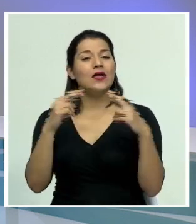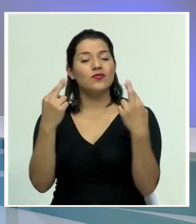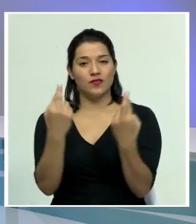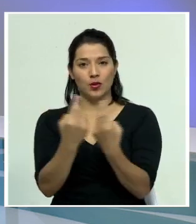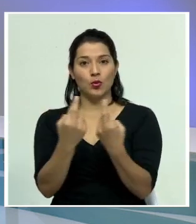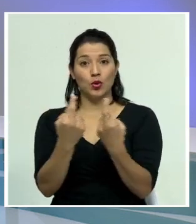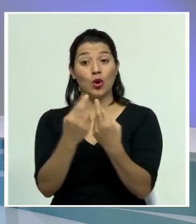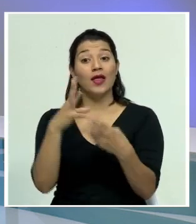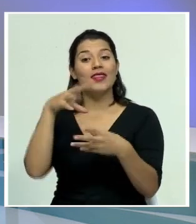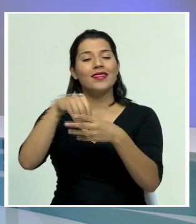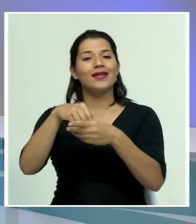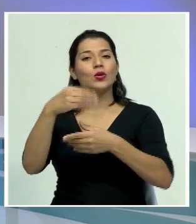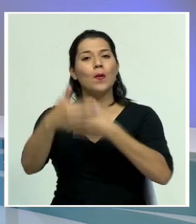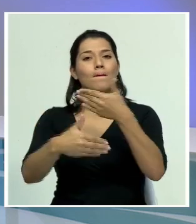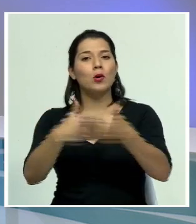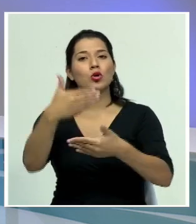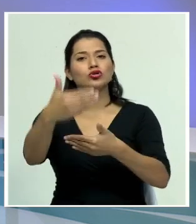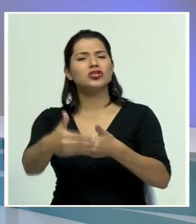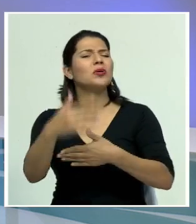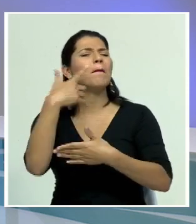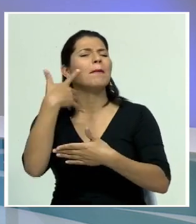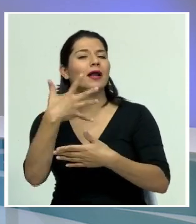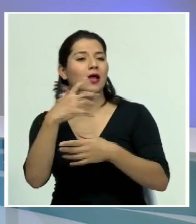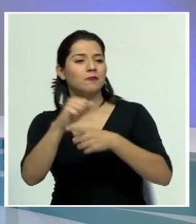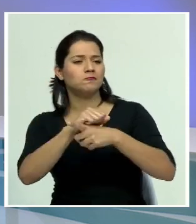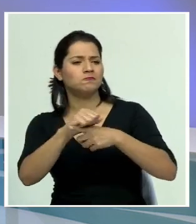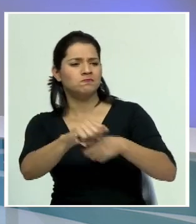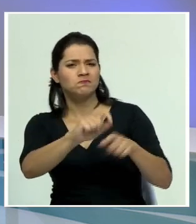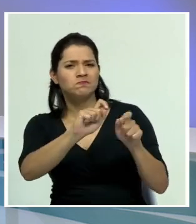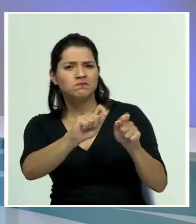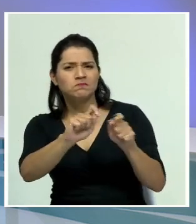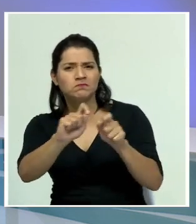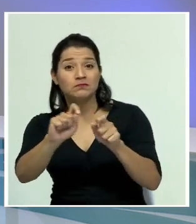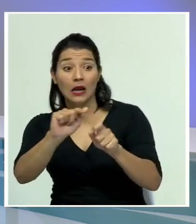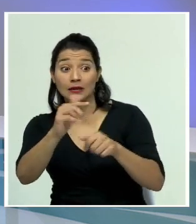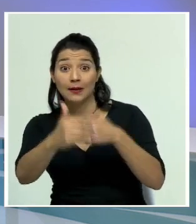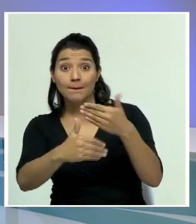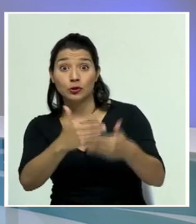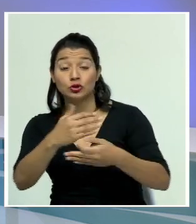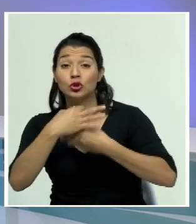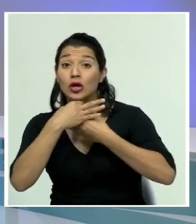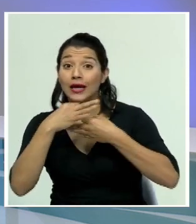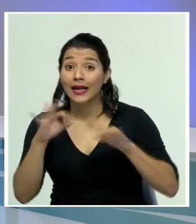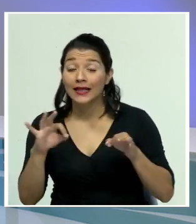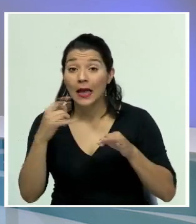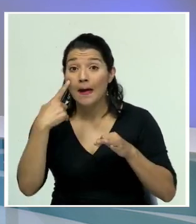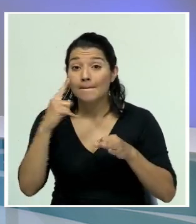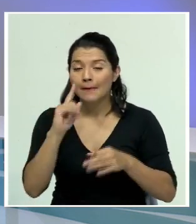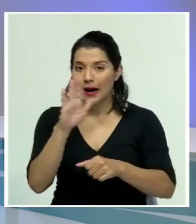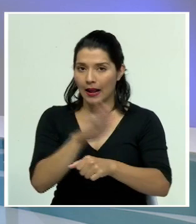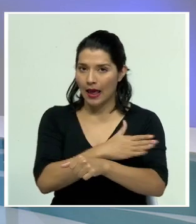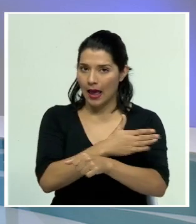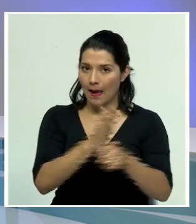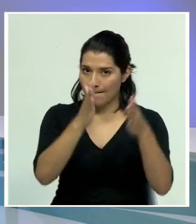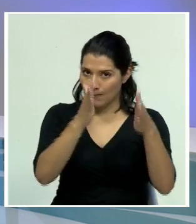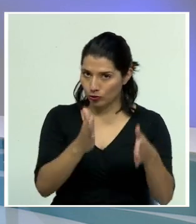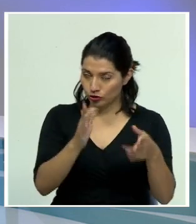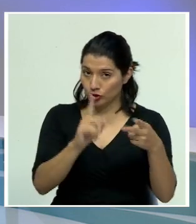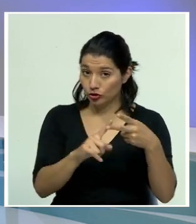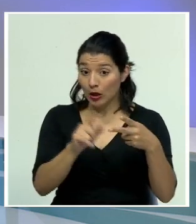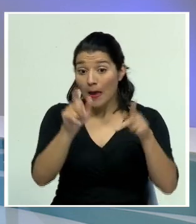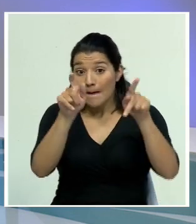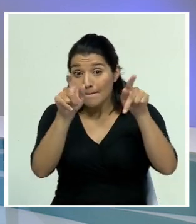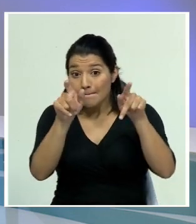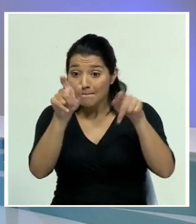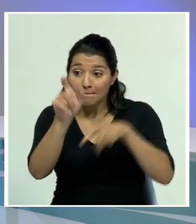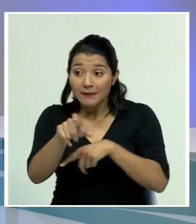parte de un proceso de formación y capacitación completamente gratuito para músicos y agentes que pertenecen a la